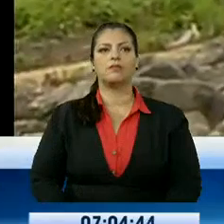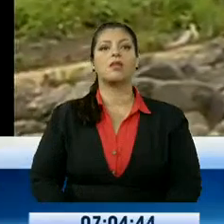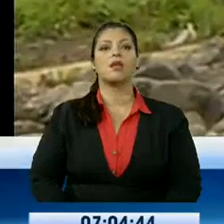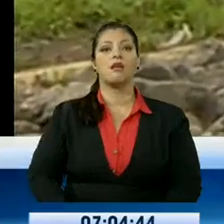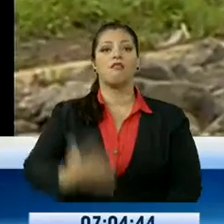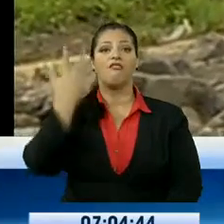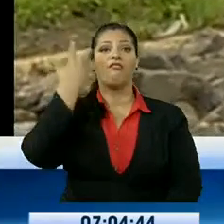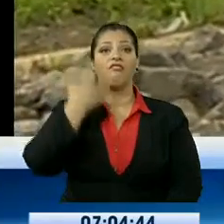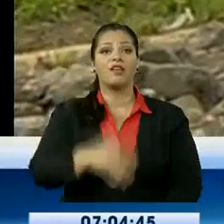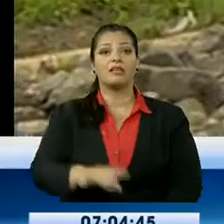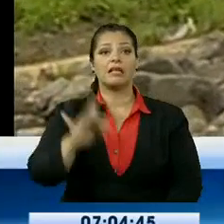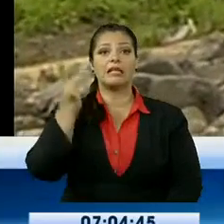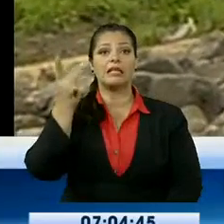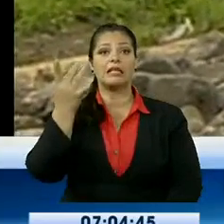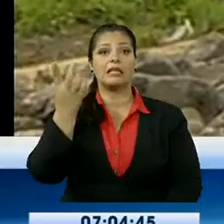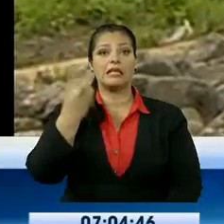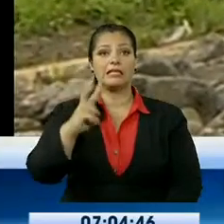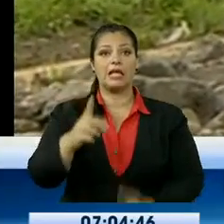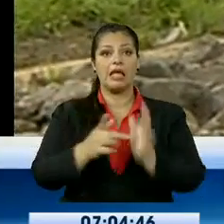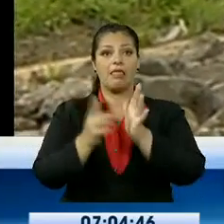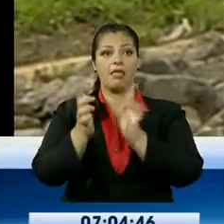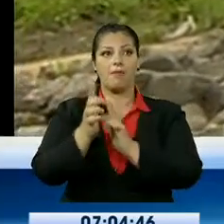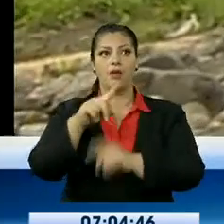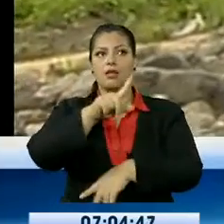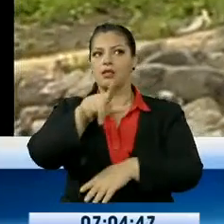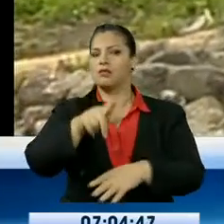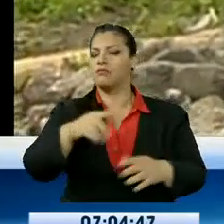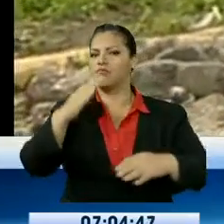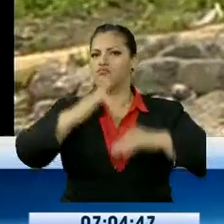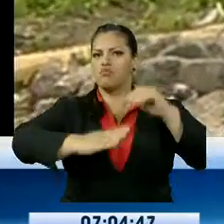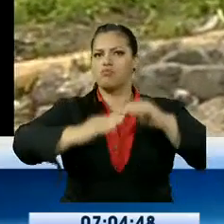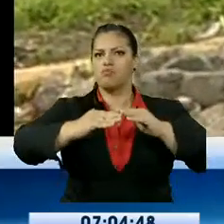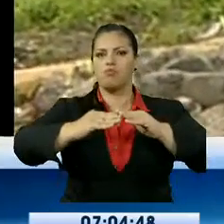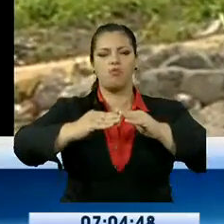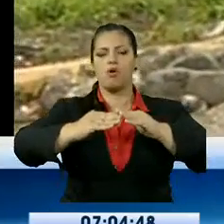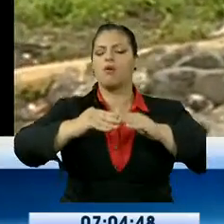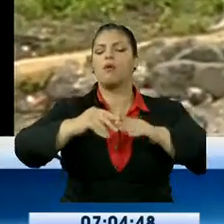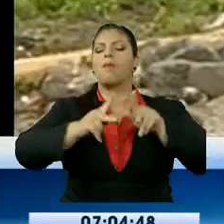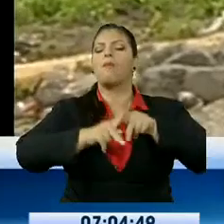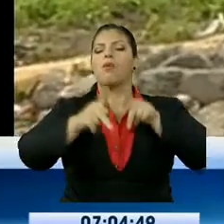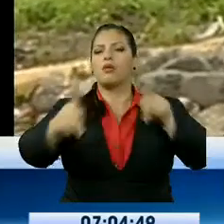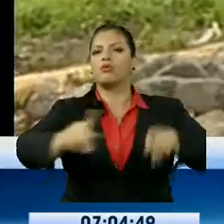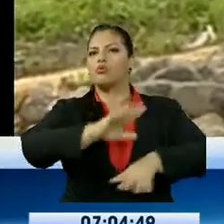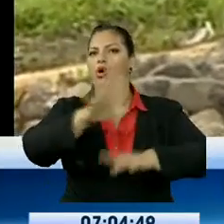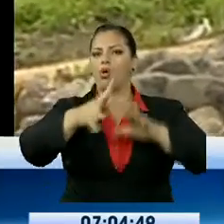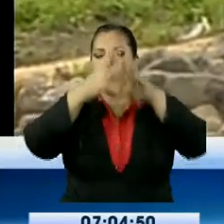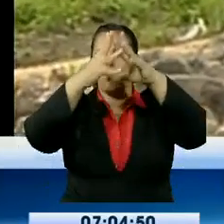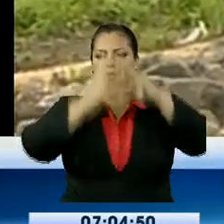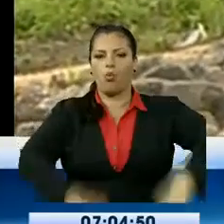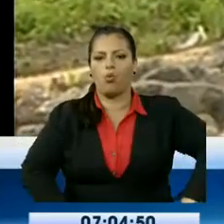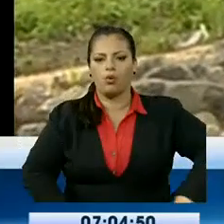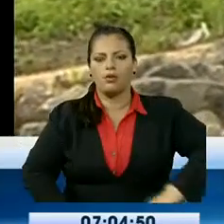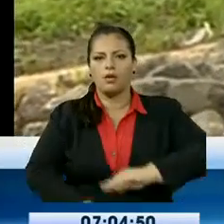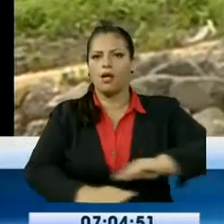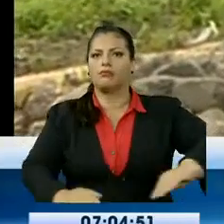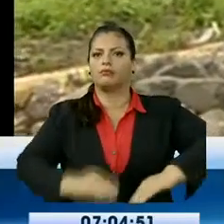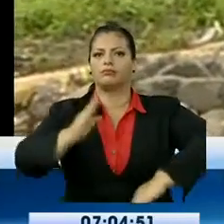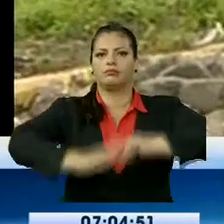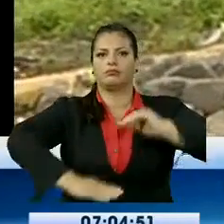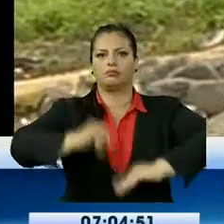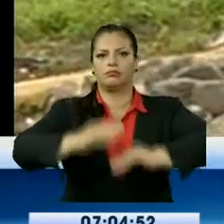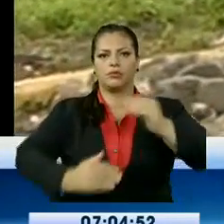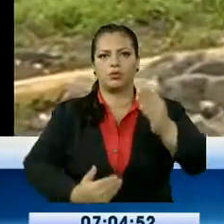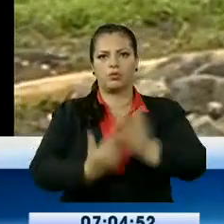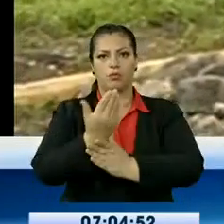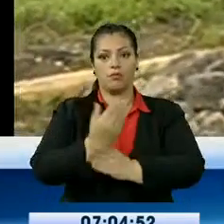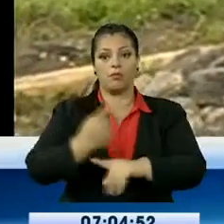el puente denominado Huérfano. Y en el mes de mayo ya estará listo el distribuidor de tráfico en este sector y todo volverá, como dijo